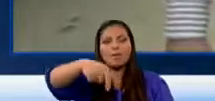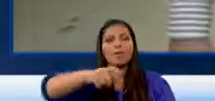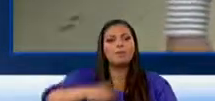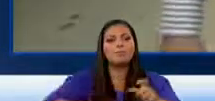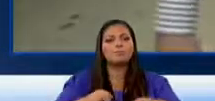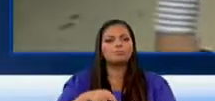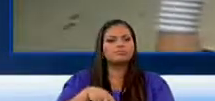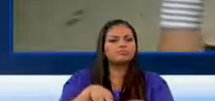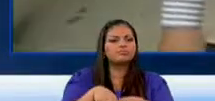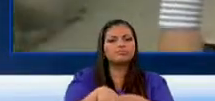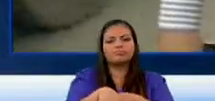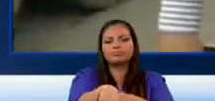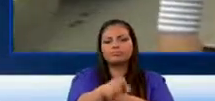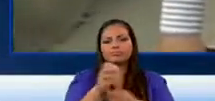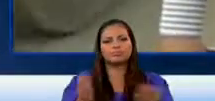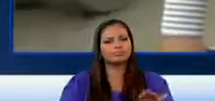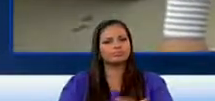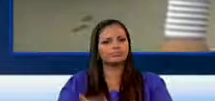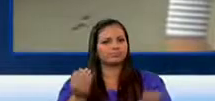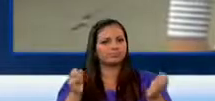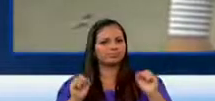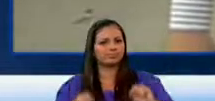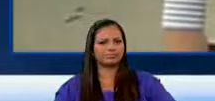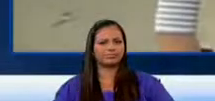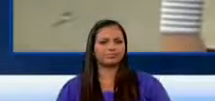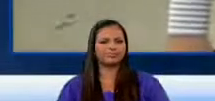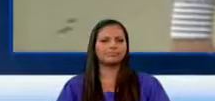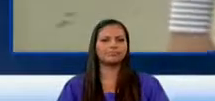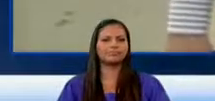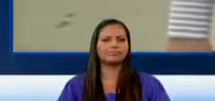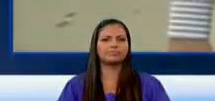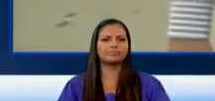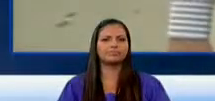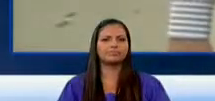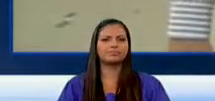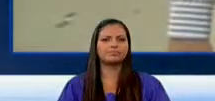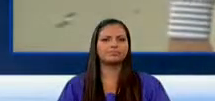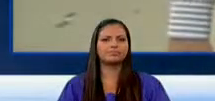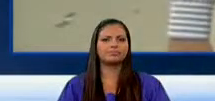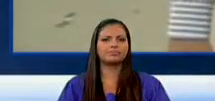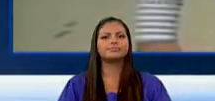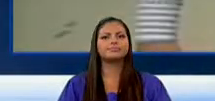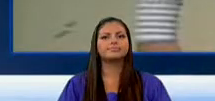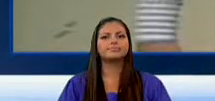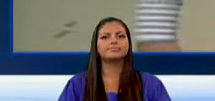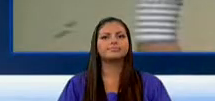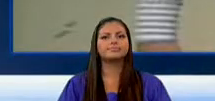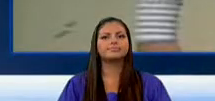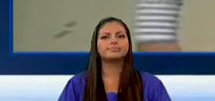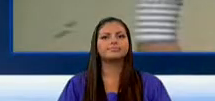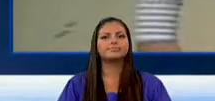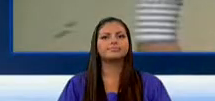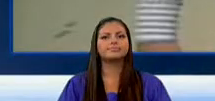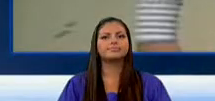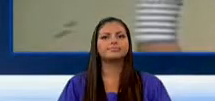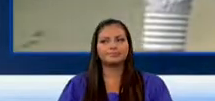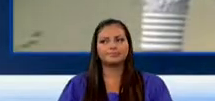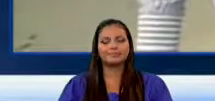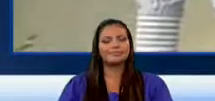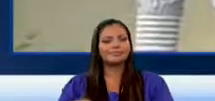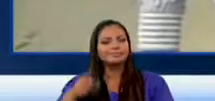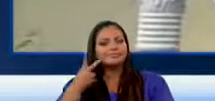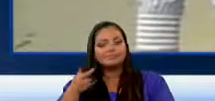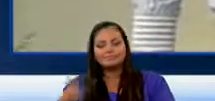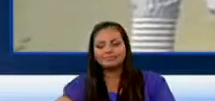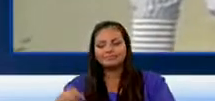agregar la pintura de la zona cebra y como que un poco se complementaría esa obra que se está haciendo. Claro,